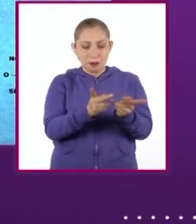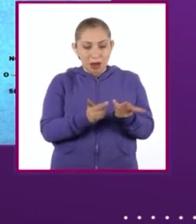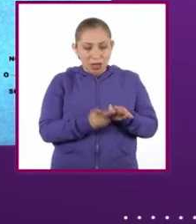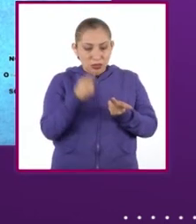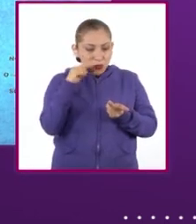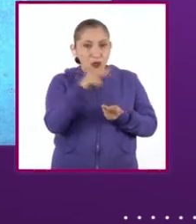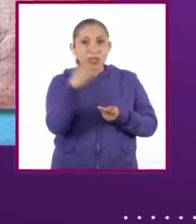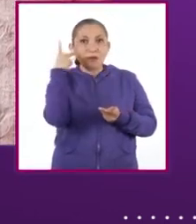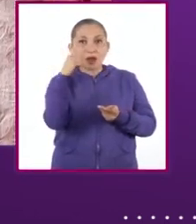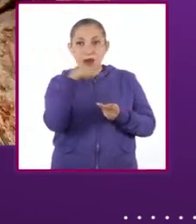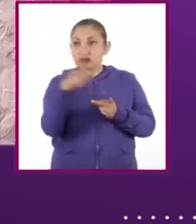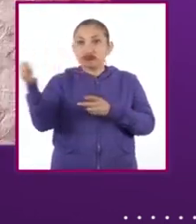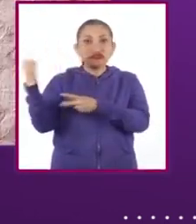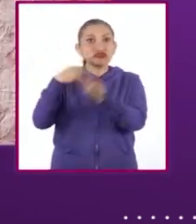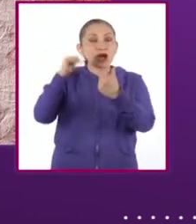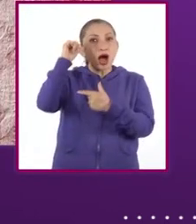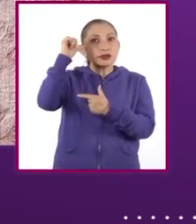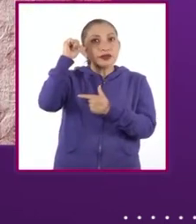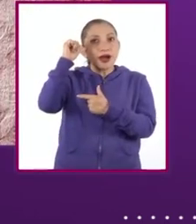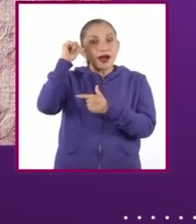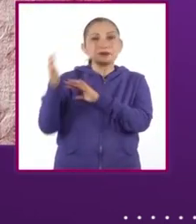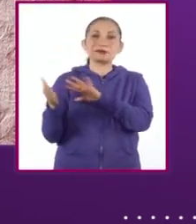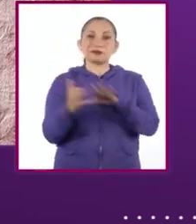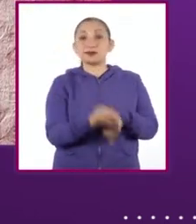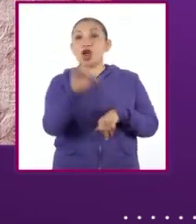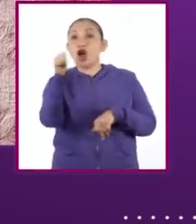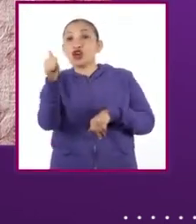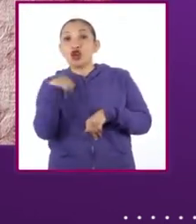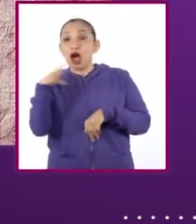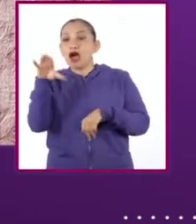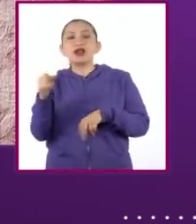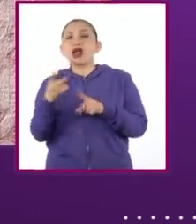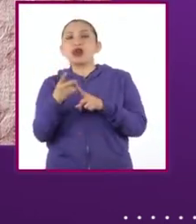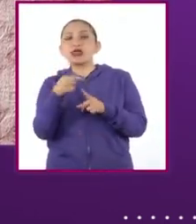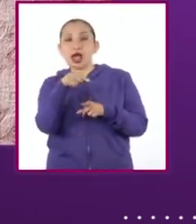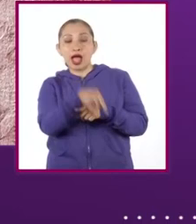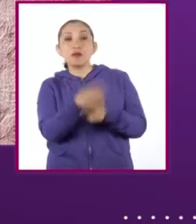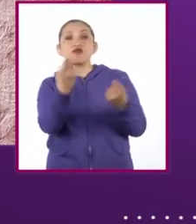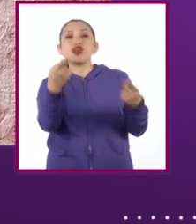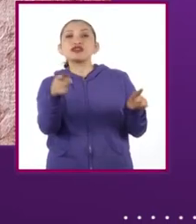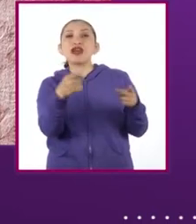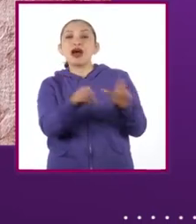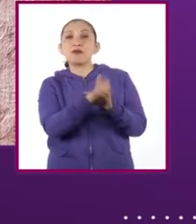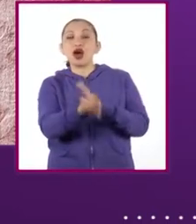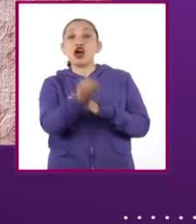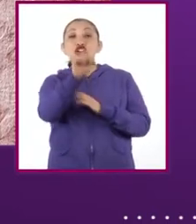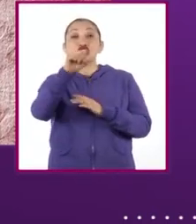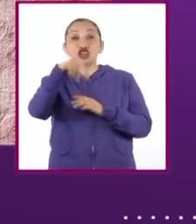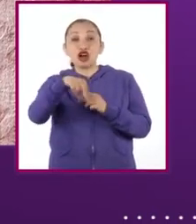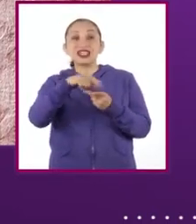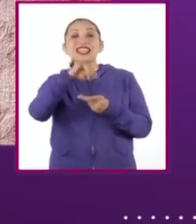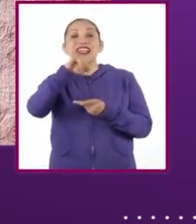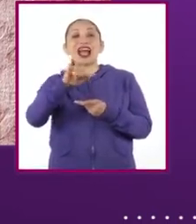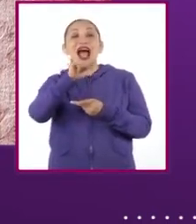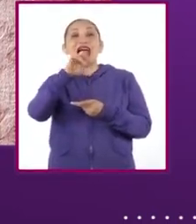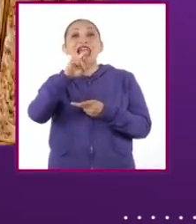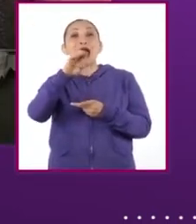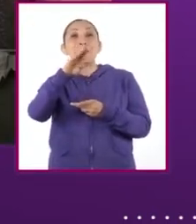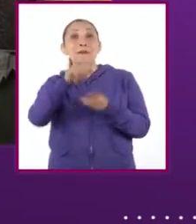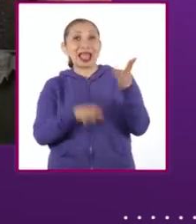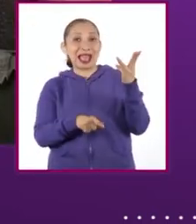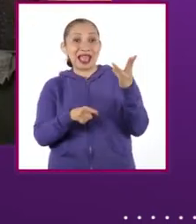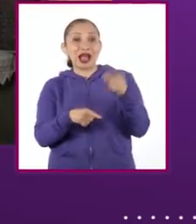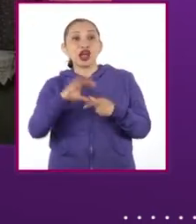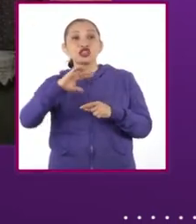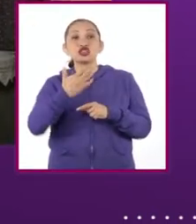poblana. Asimismo, encontramos elementos de origen africano en géneros musicales como el son y el jarabe. Es el caso